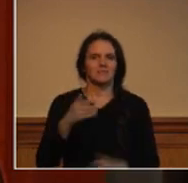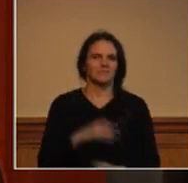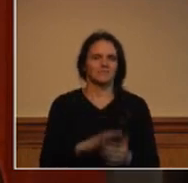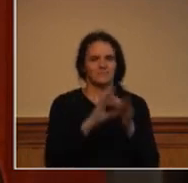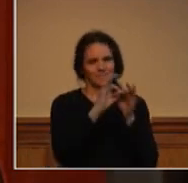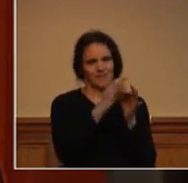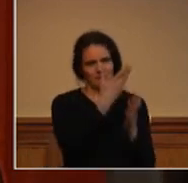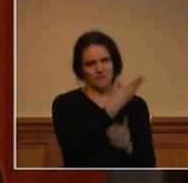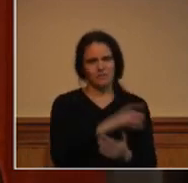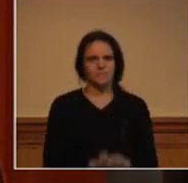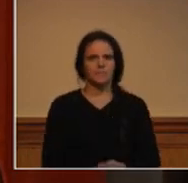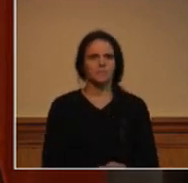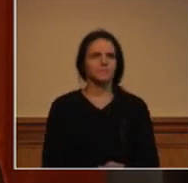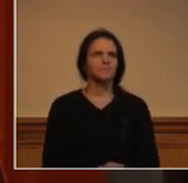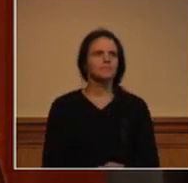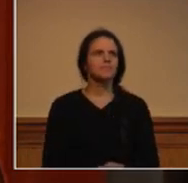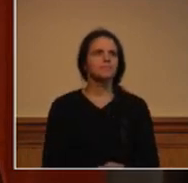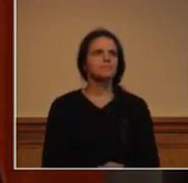gracias.